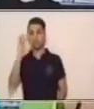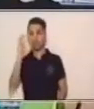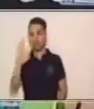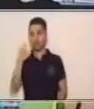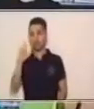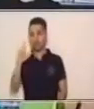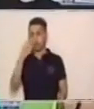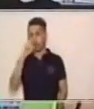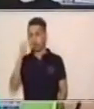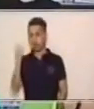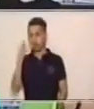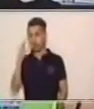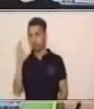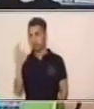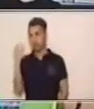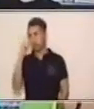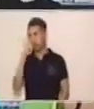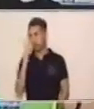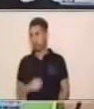Serían